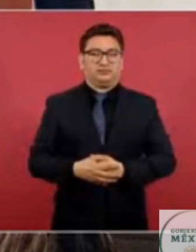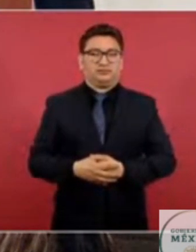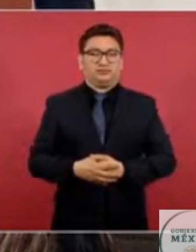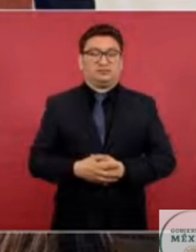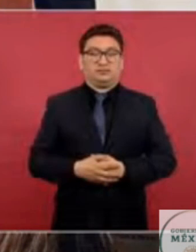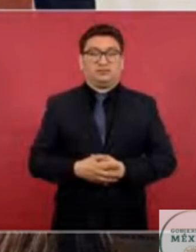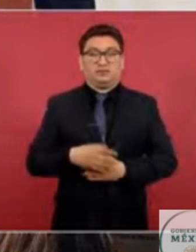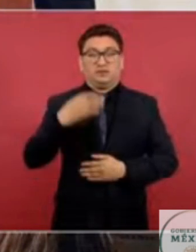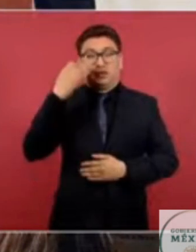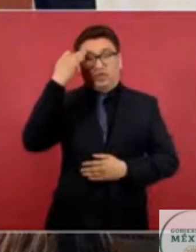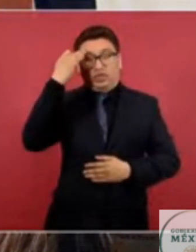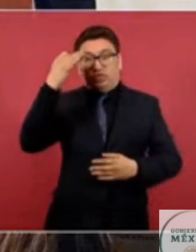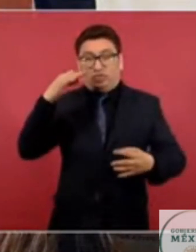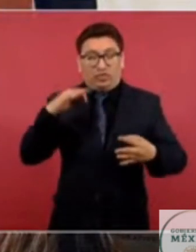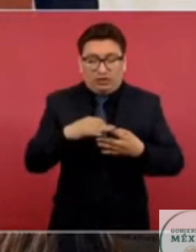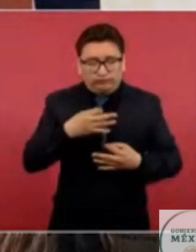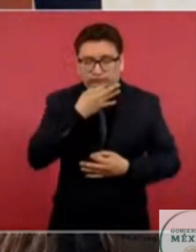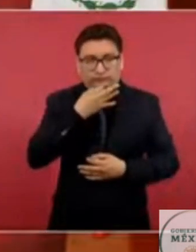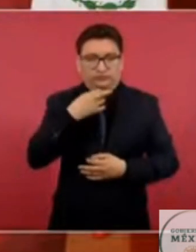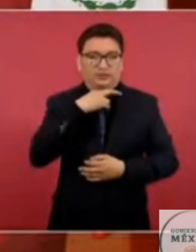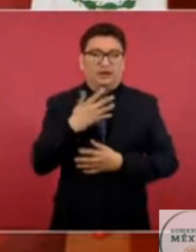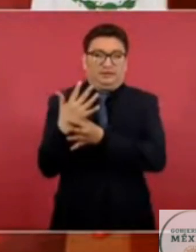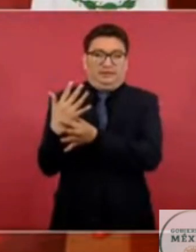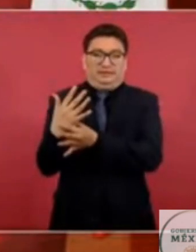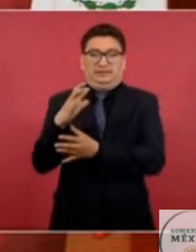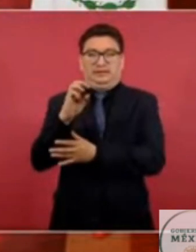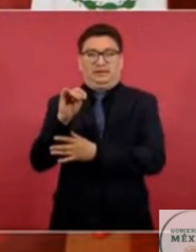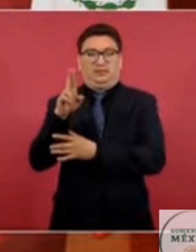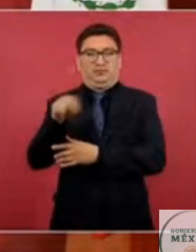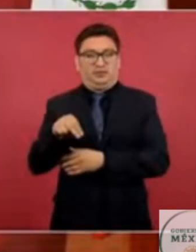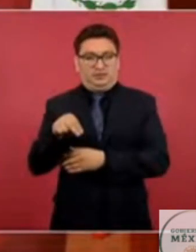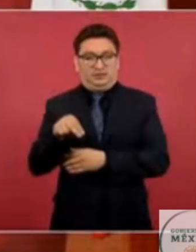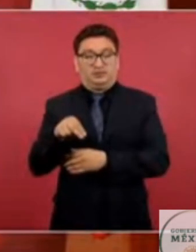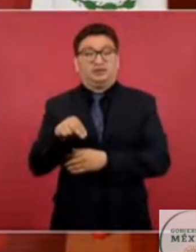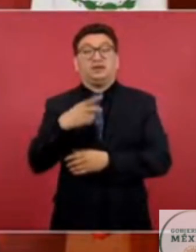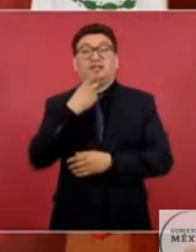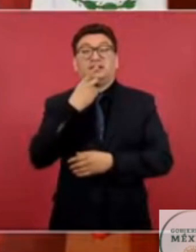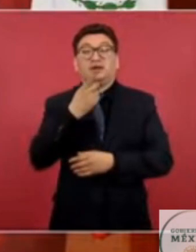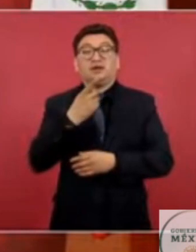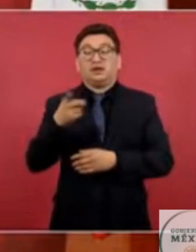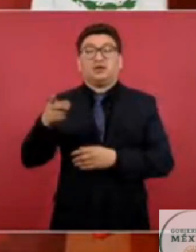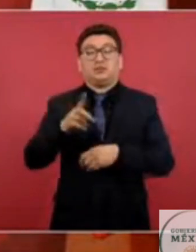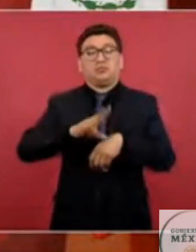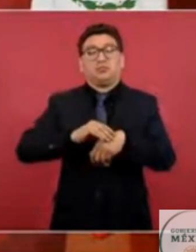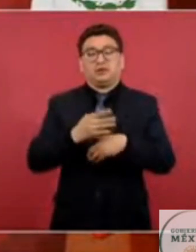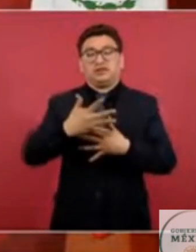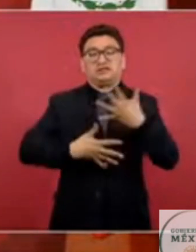el tiempo se nos vino encima, dijo Carmen, y dio 15 minutos